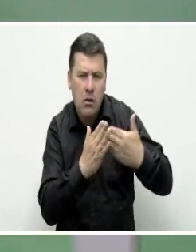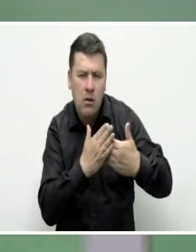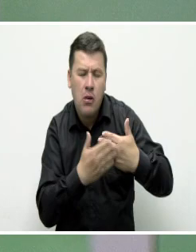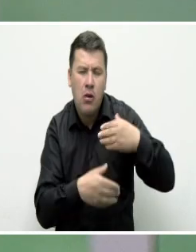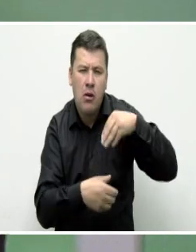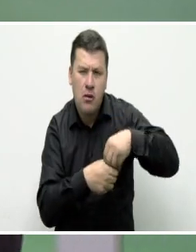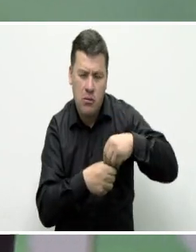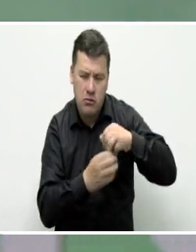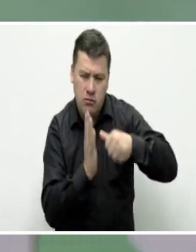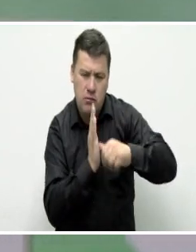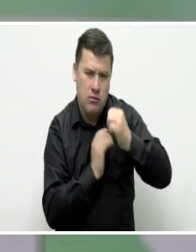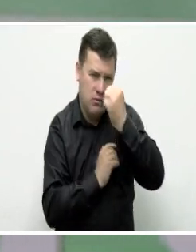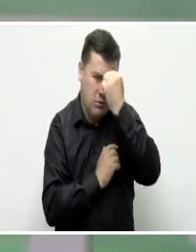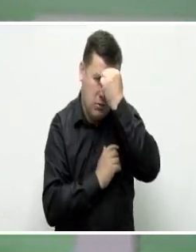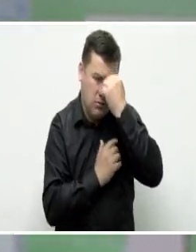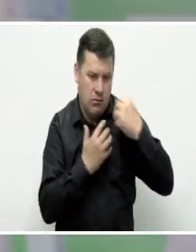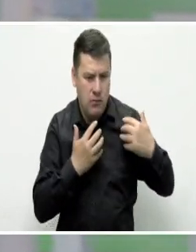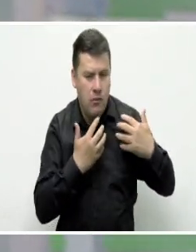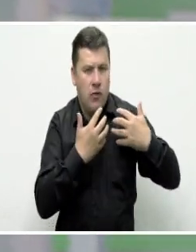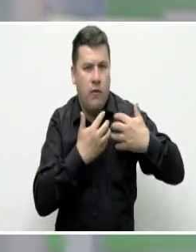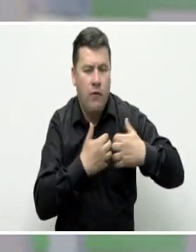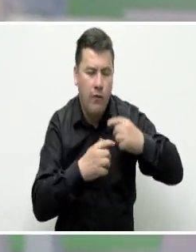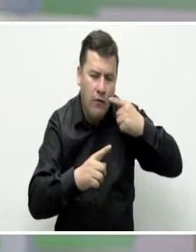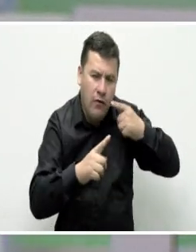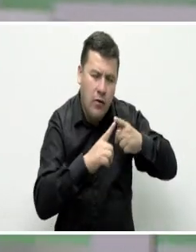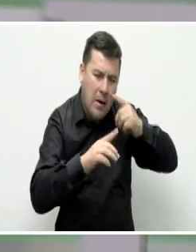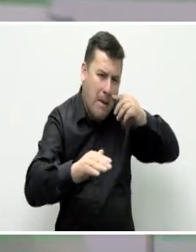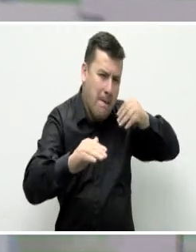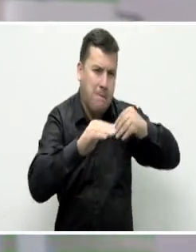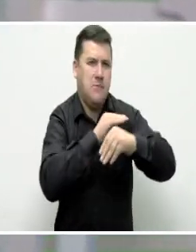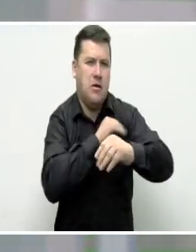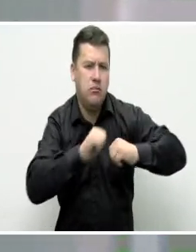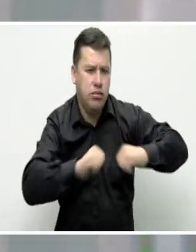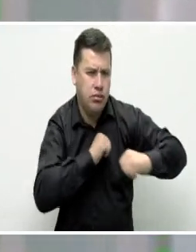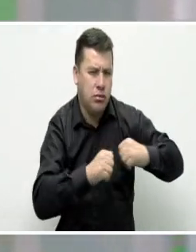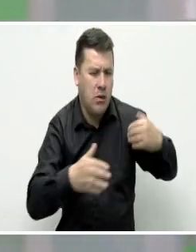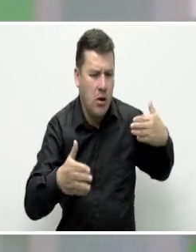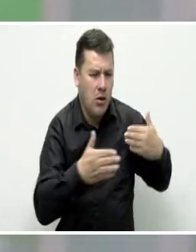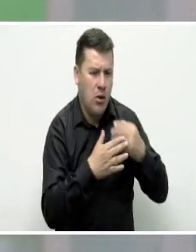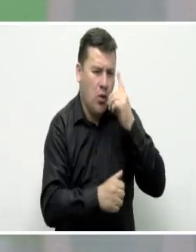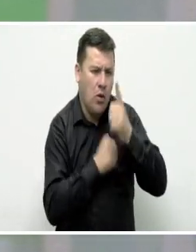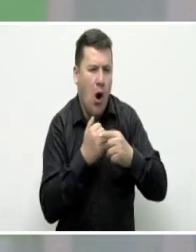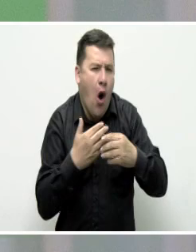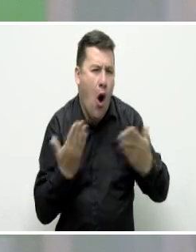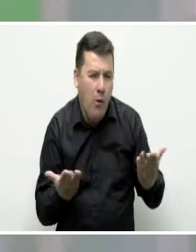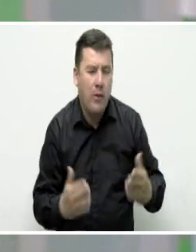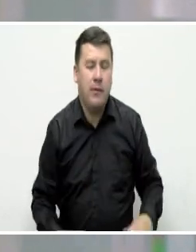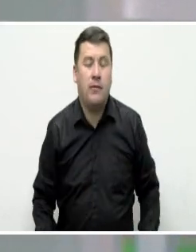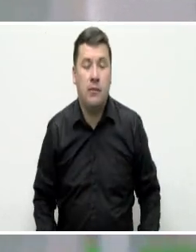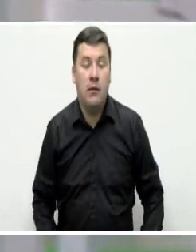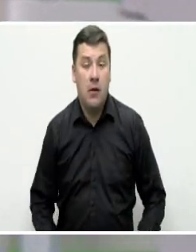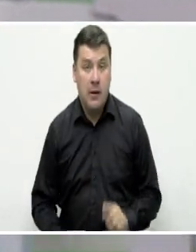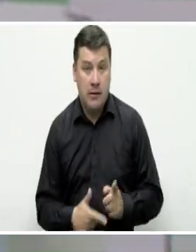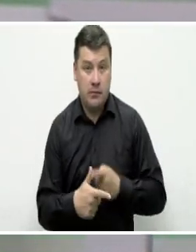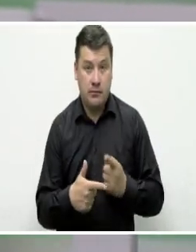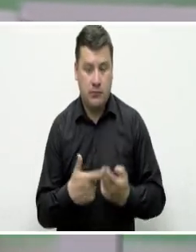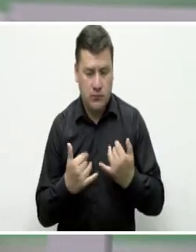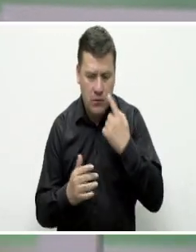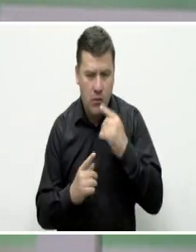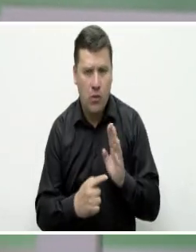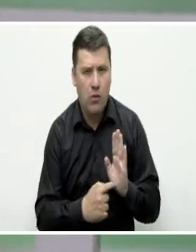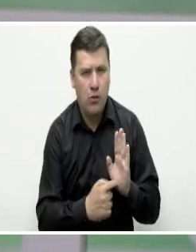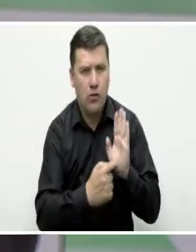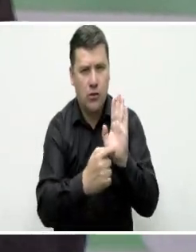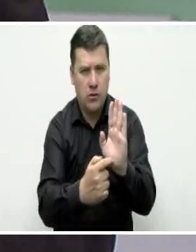Civil en las funciones misionales que adelantamos a lo largo de este año. Entonces, vamos a